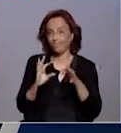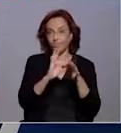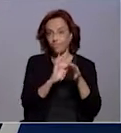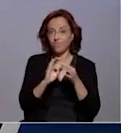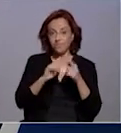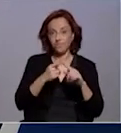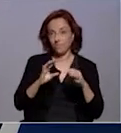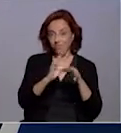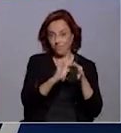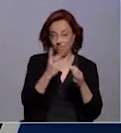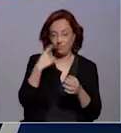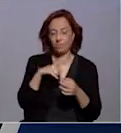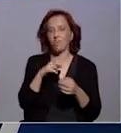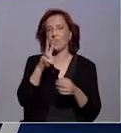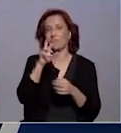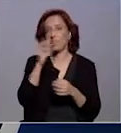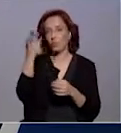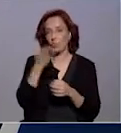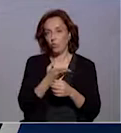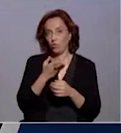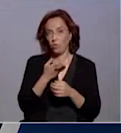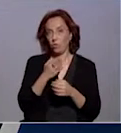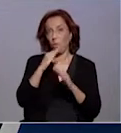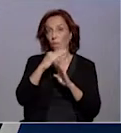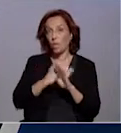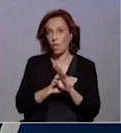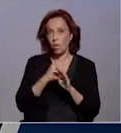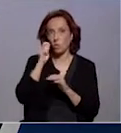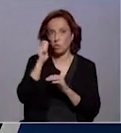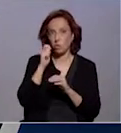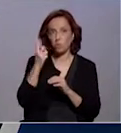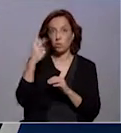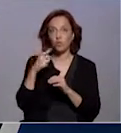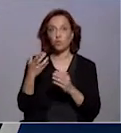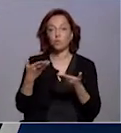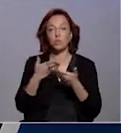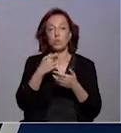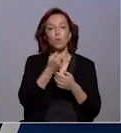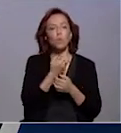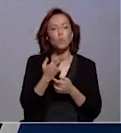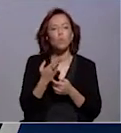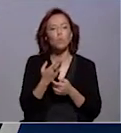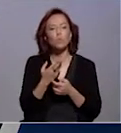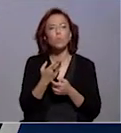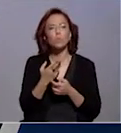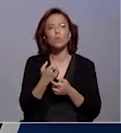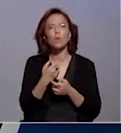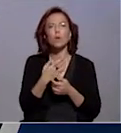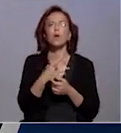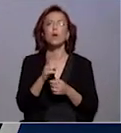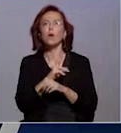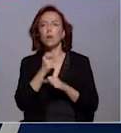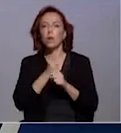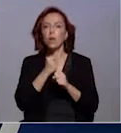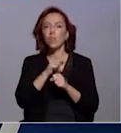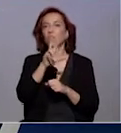correlación se estima que un 30 por ciento de la caída de ingresos de turistas y la cifra que nosotros obtuvimos para para el monitor de mercado